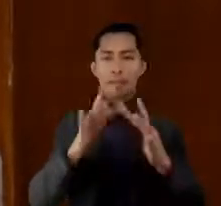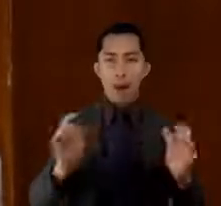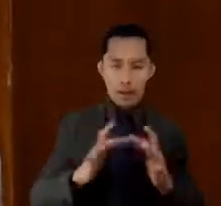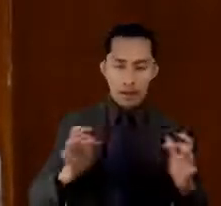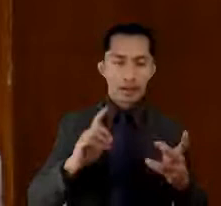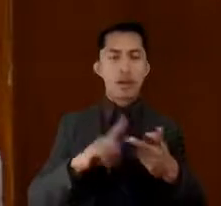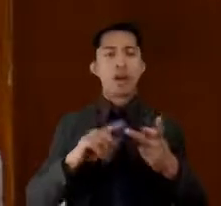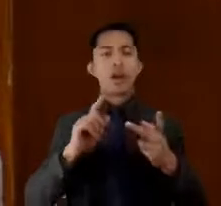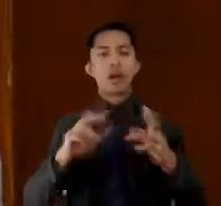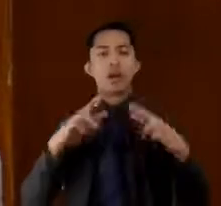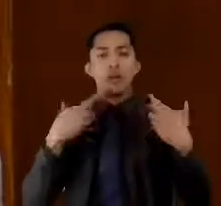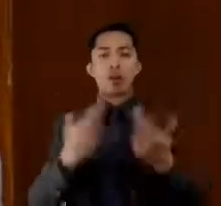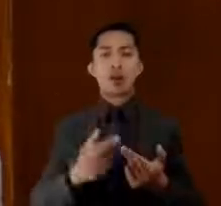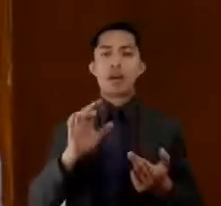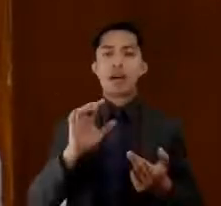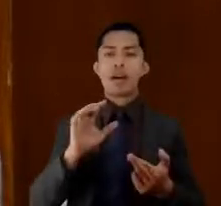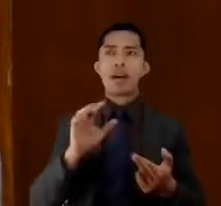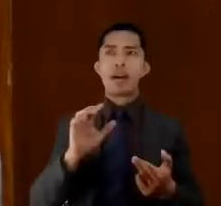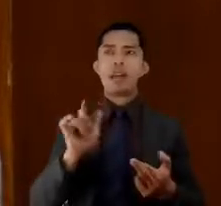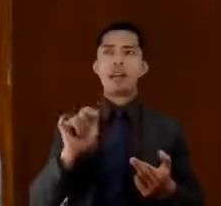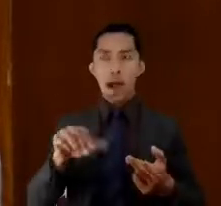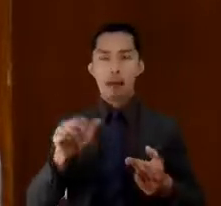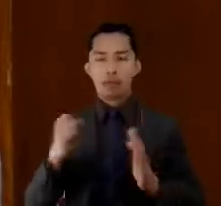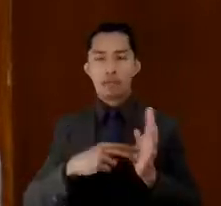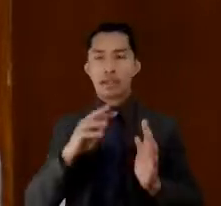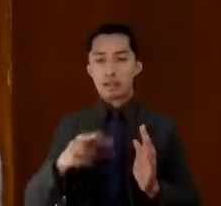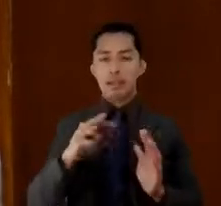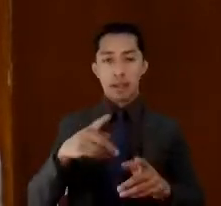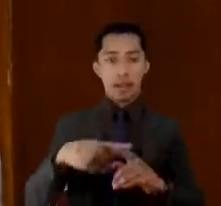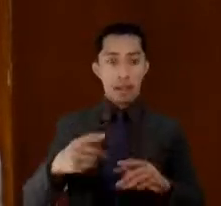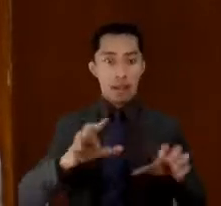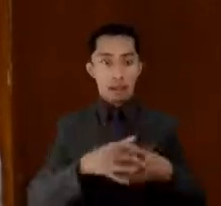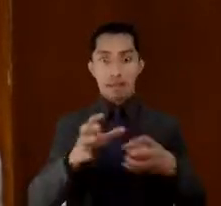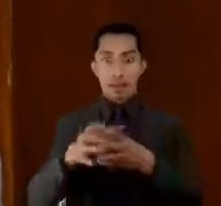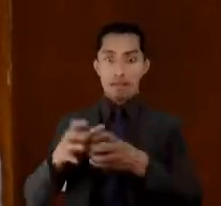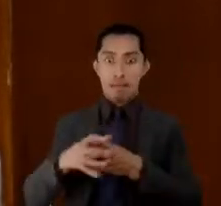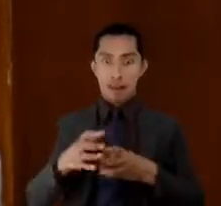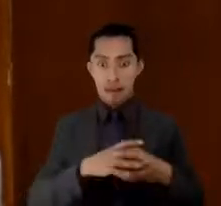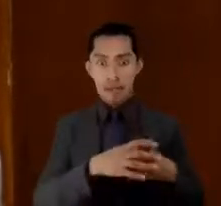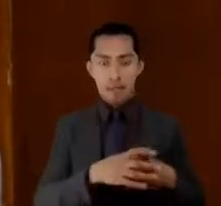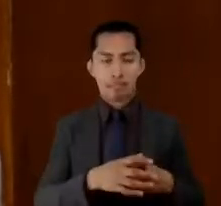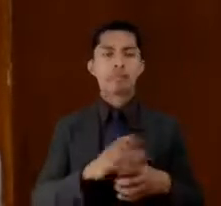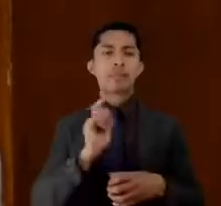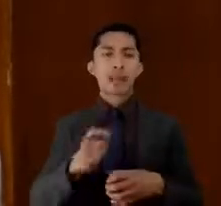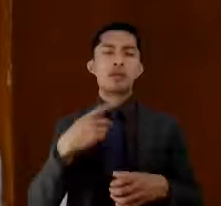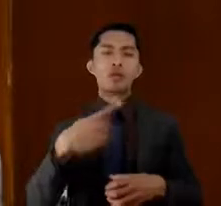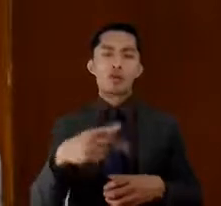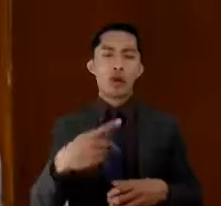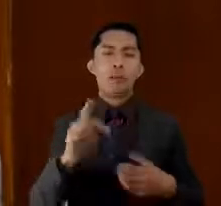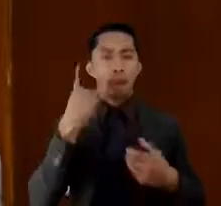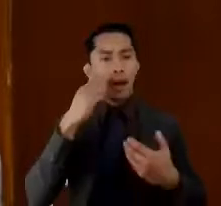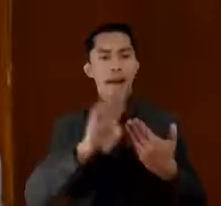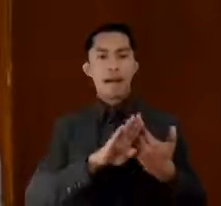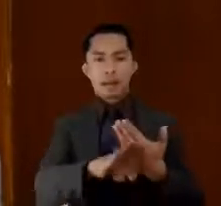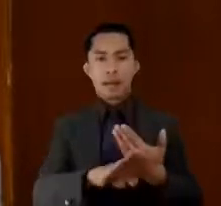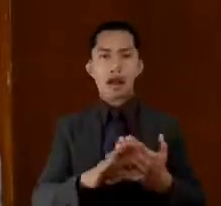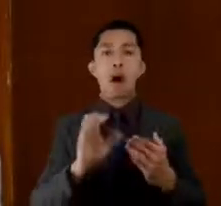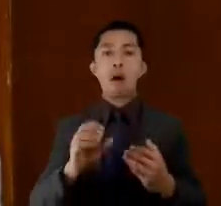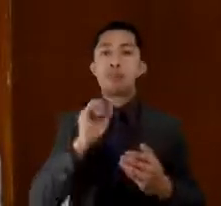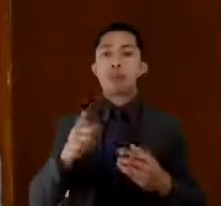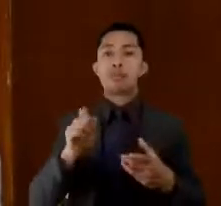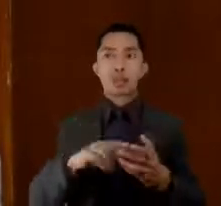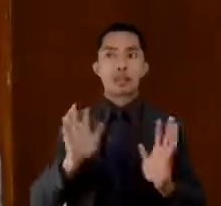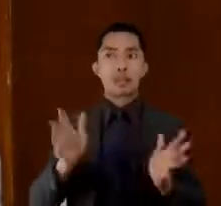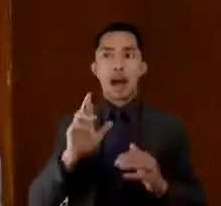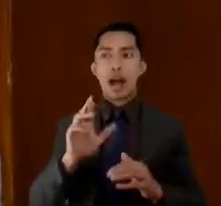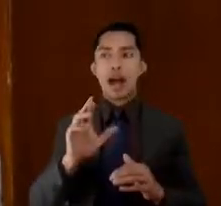la Cumbre del Clima de 2019. Estos diferentes mecanismos pueden ir desde el ámbito de lo preventivo hasta lo reactivo y